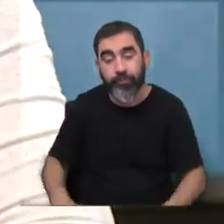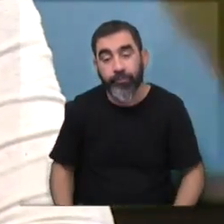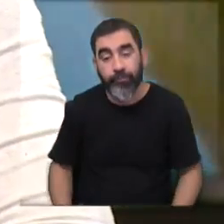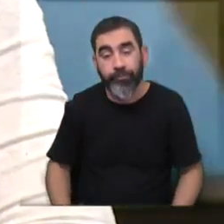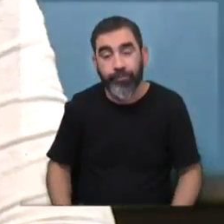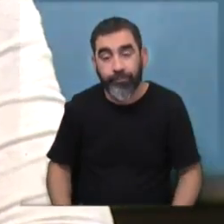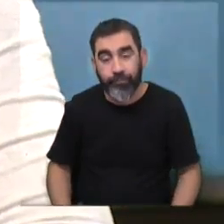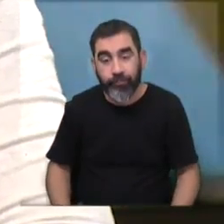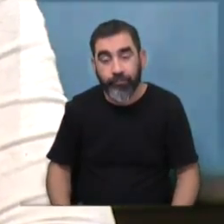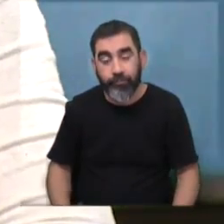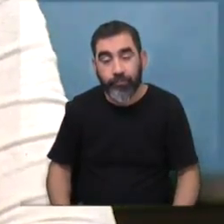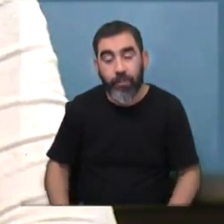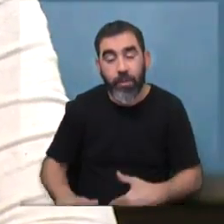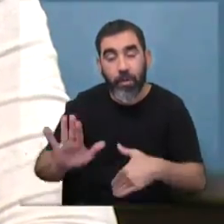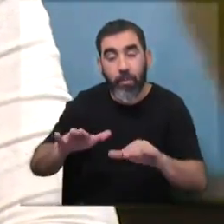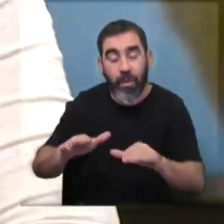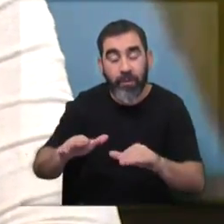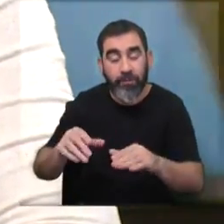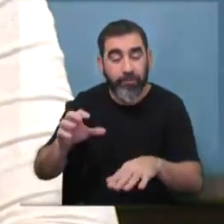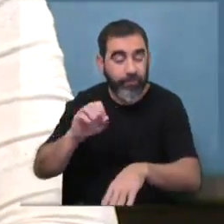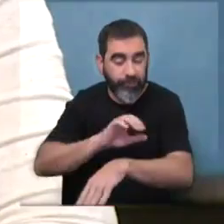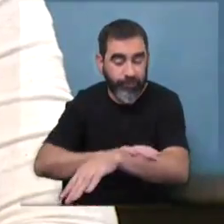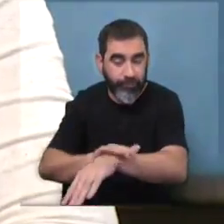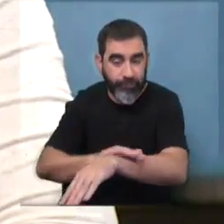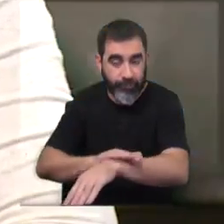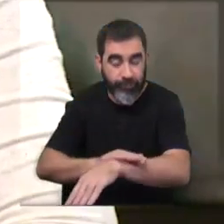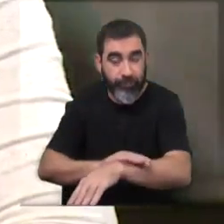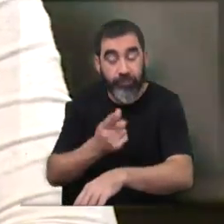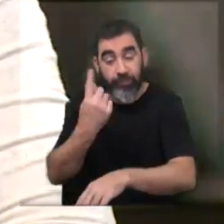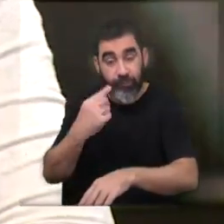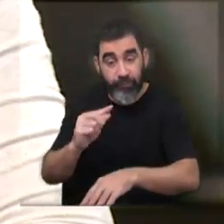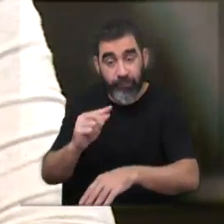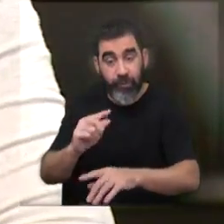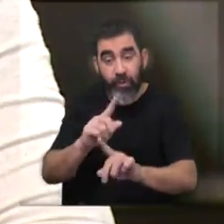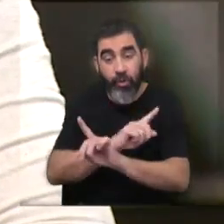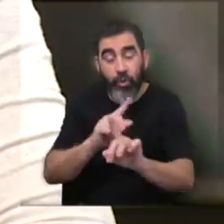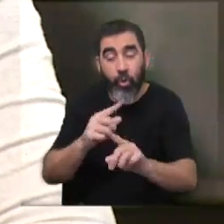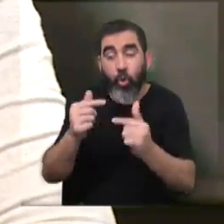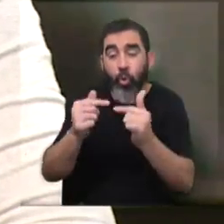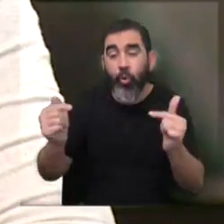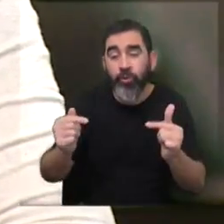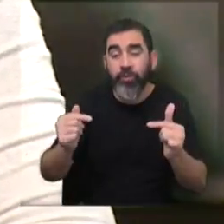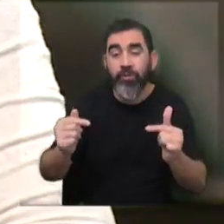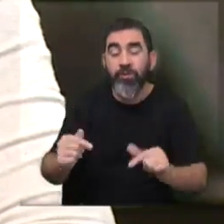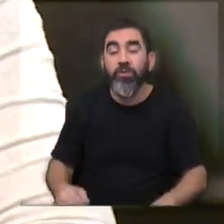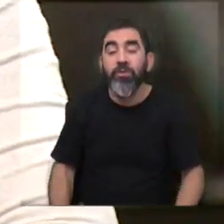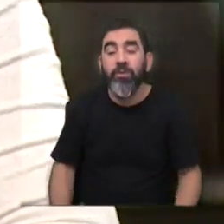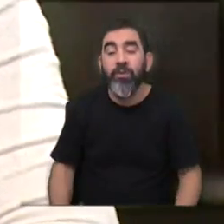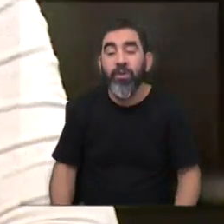que es mayoritariamente peptídico y eso hace que no sean productos que